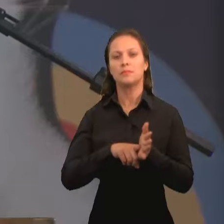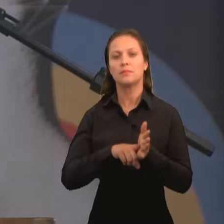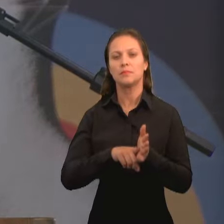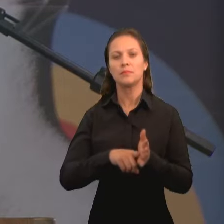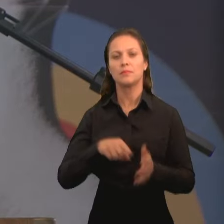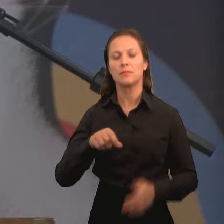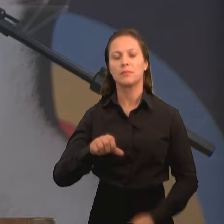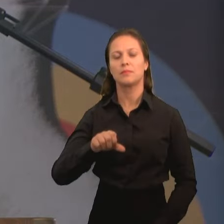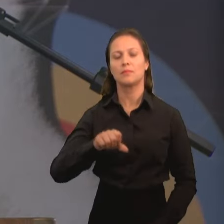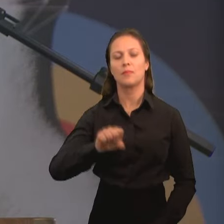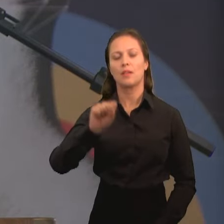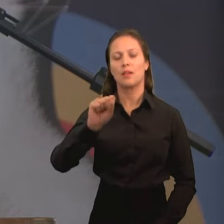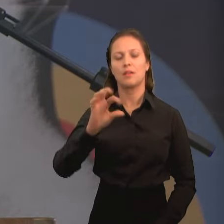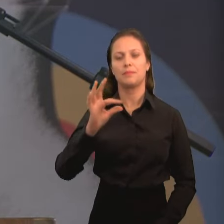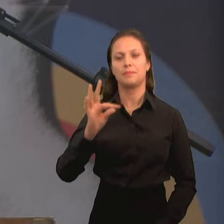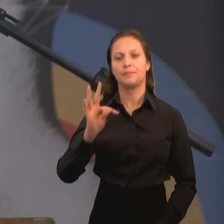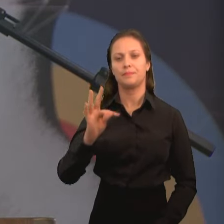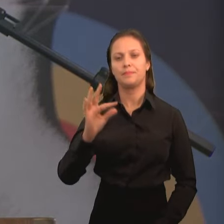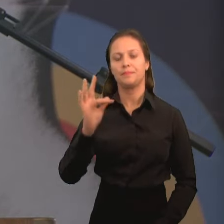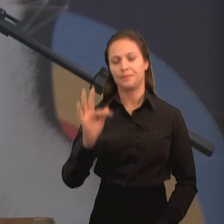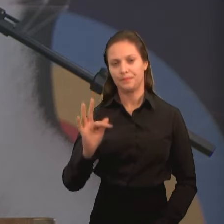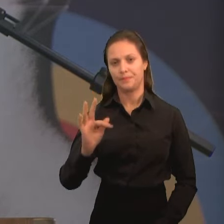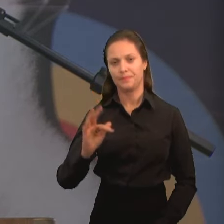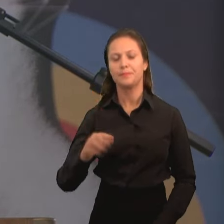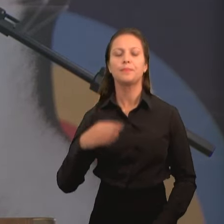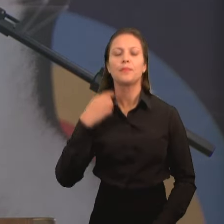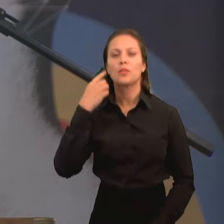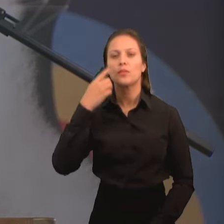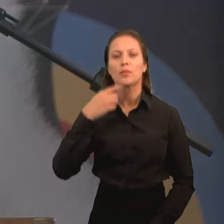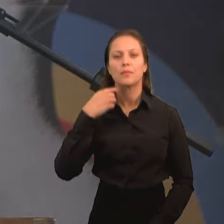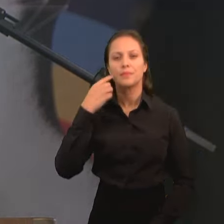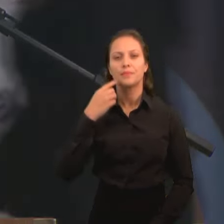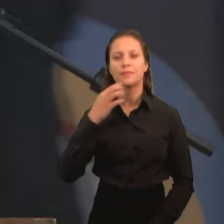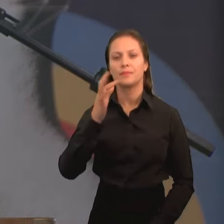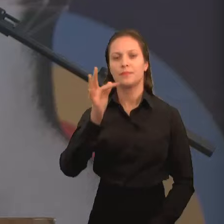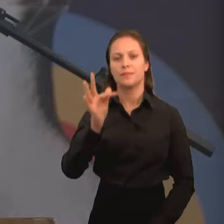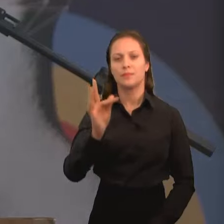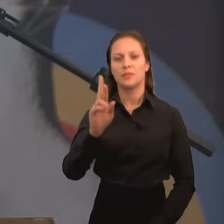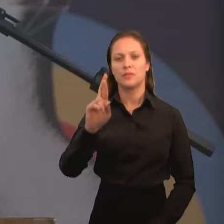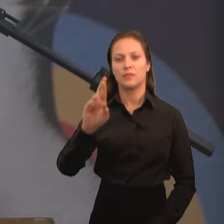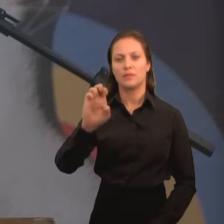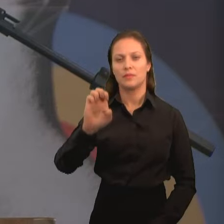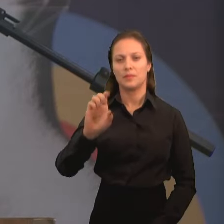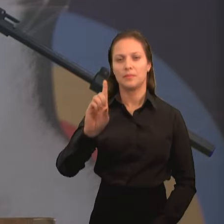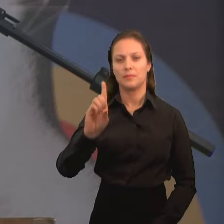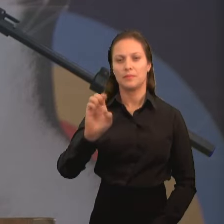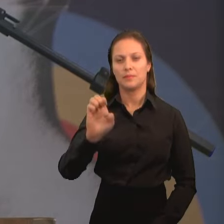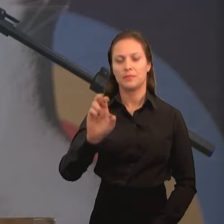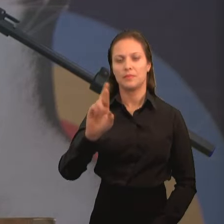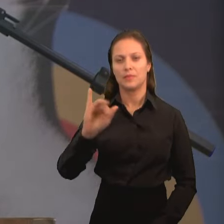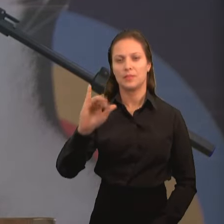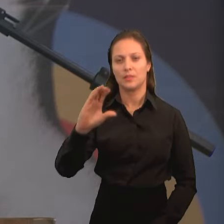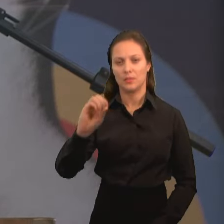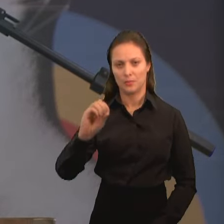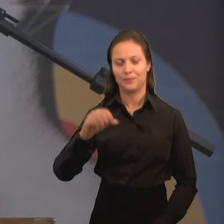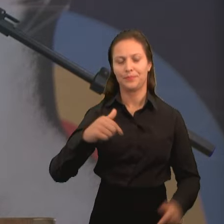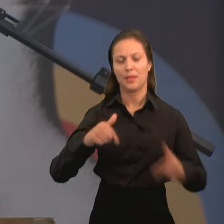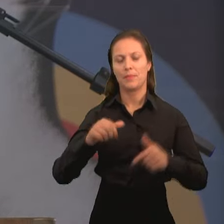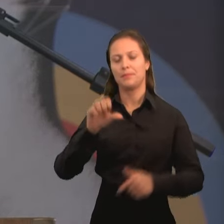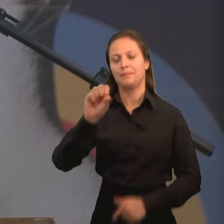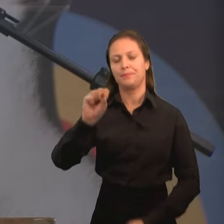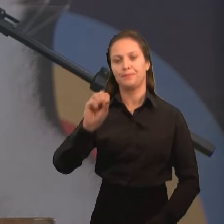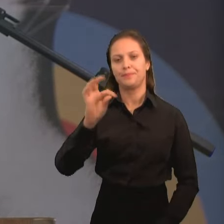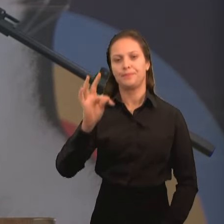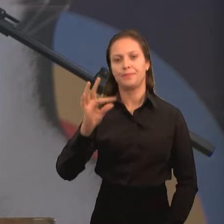y Formación del Supremo Tribunal General, y el doctor Federico Franco Albín, asesor de combate a la desinformación del Tribunal